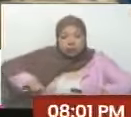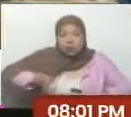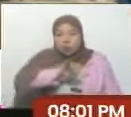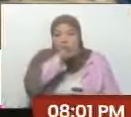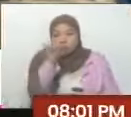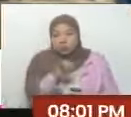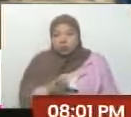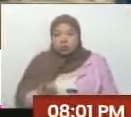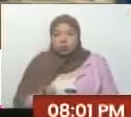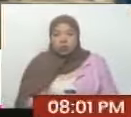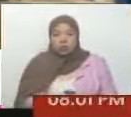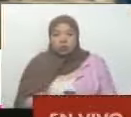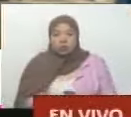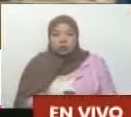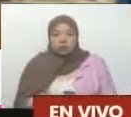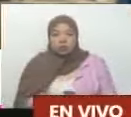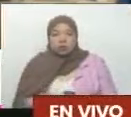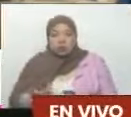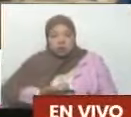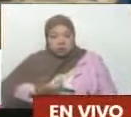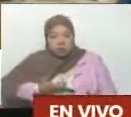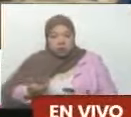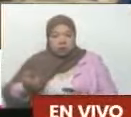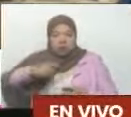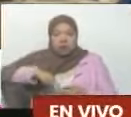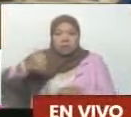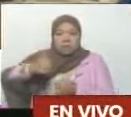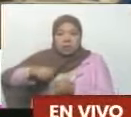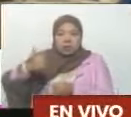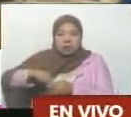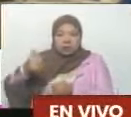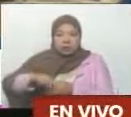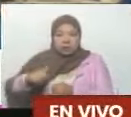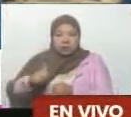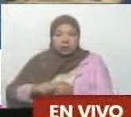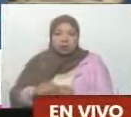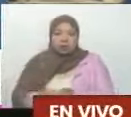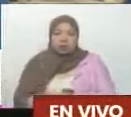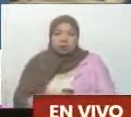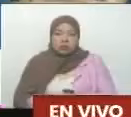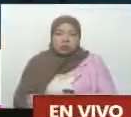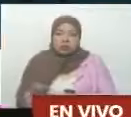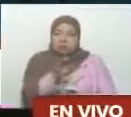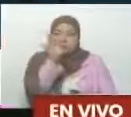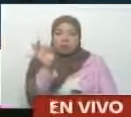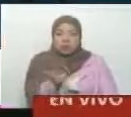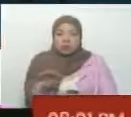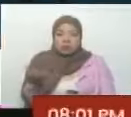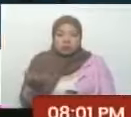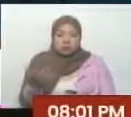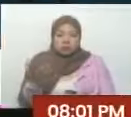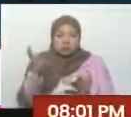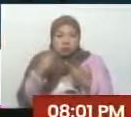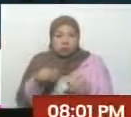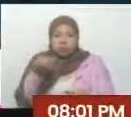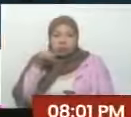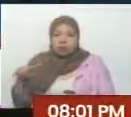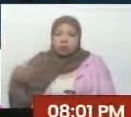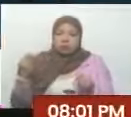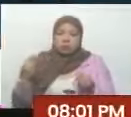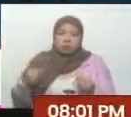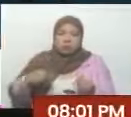decir, en esa alcaldía, Maracaibo, que el porcentaje, el número de denuncia era